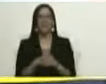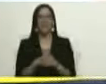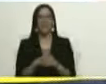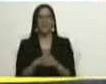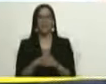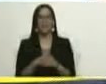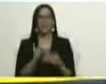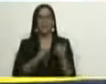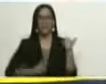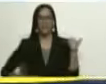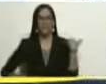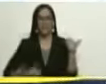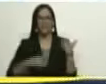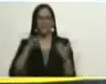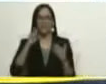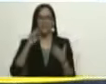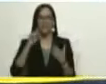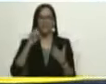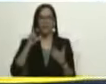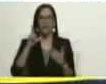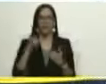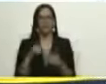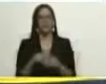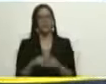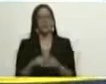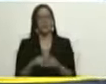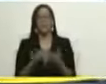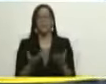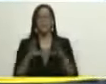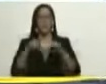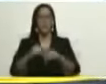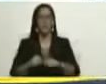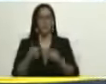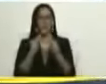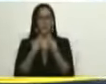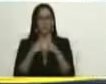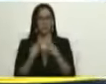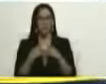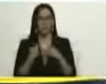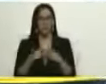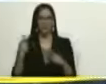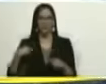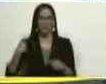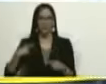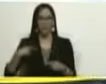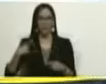el presidente Ilhan Aliyev para abordar las diferencias que tenemos.